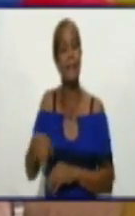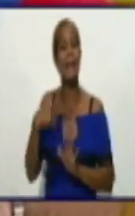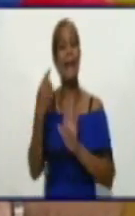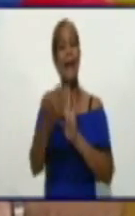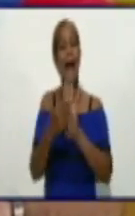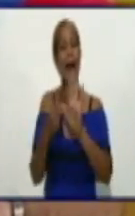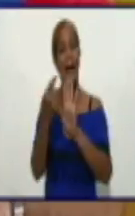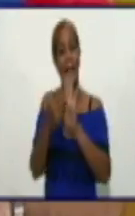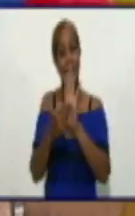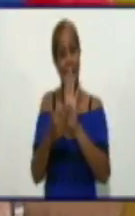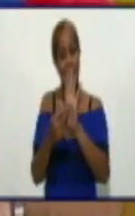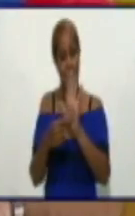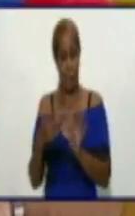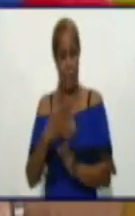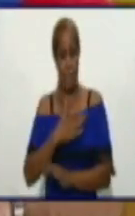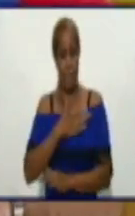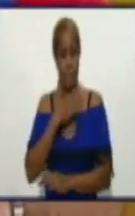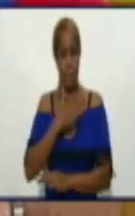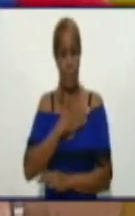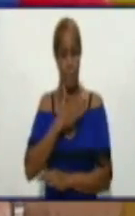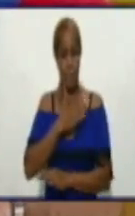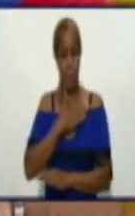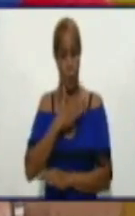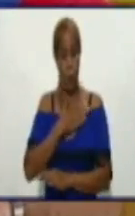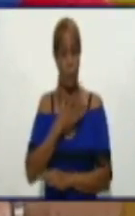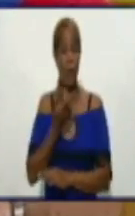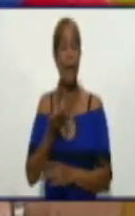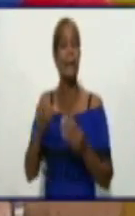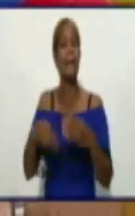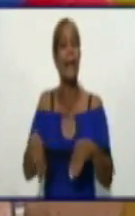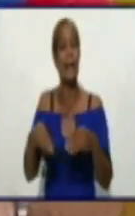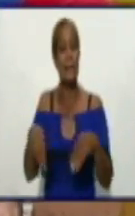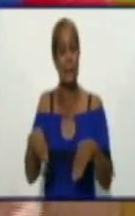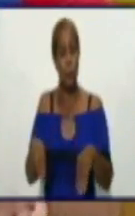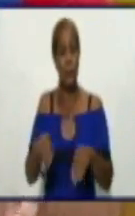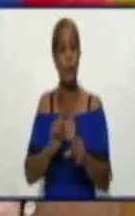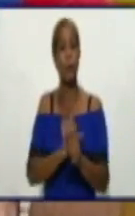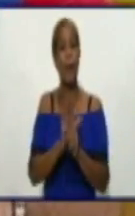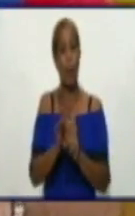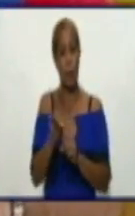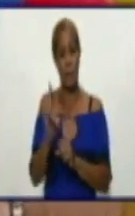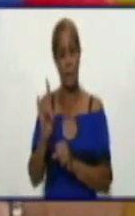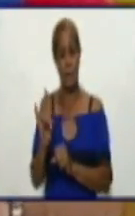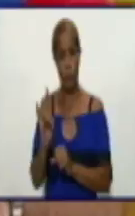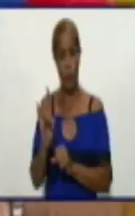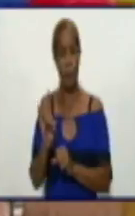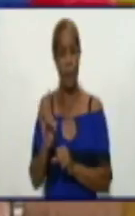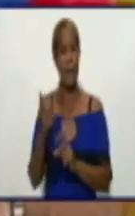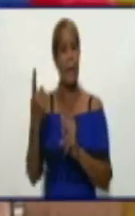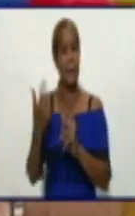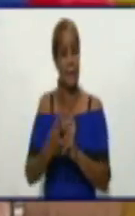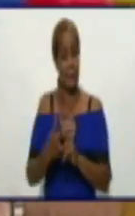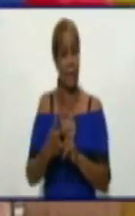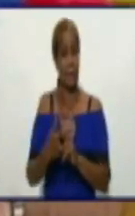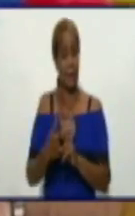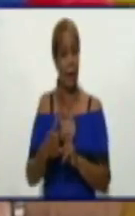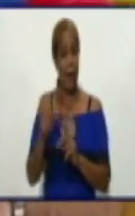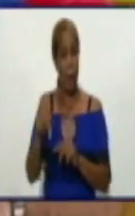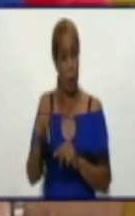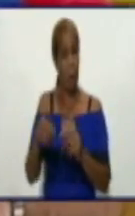lo que usted explicaba al principio, de la situación epidemiológica existente, restricciones que existen propias por esta pandemia que existe,